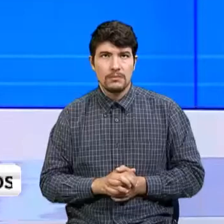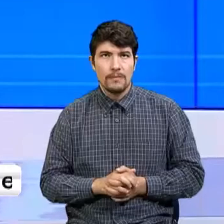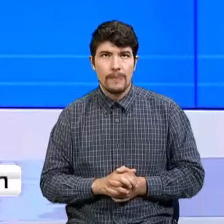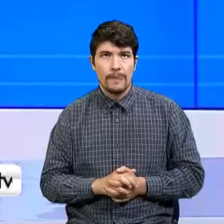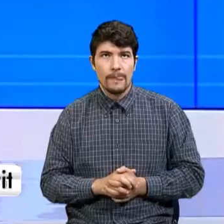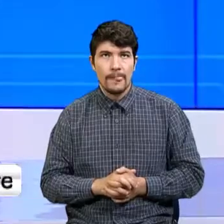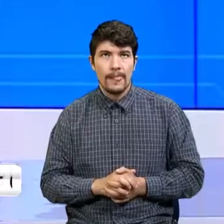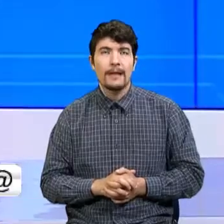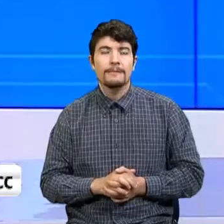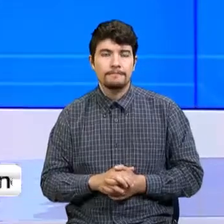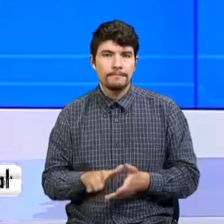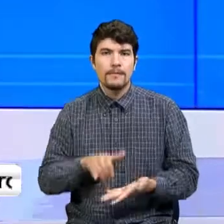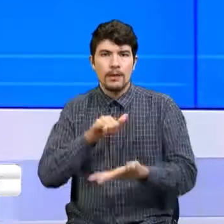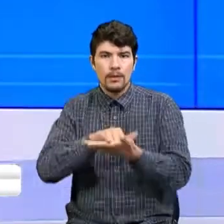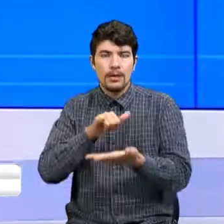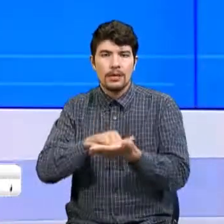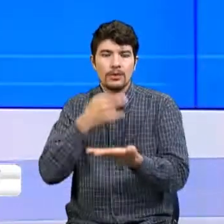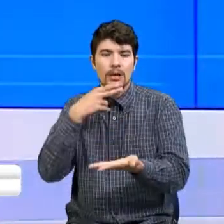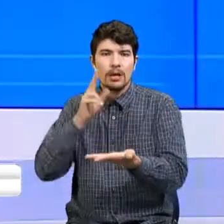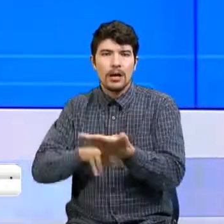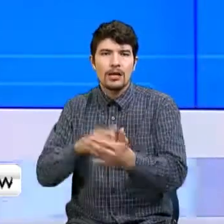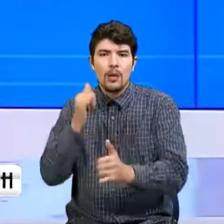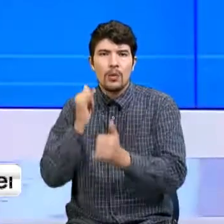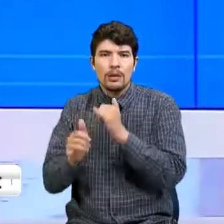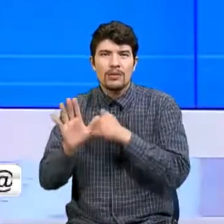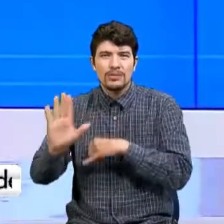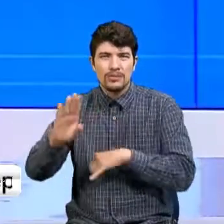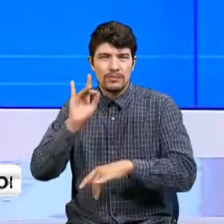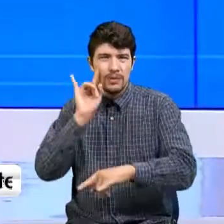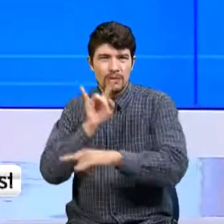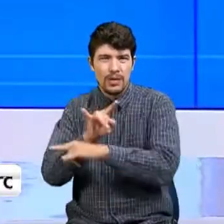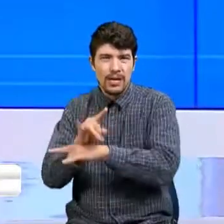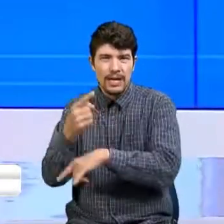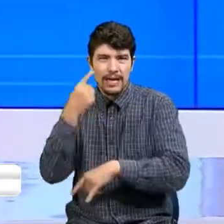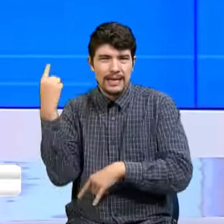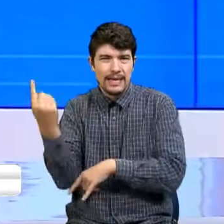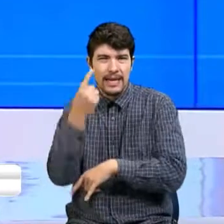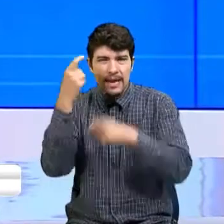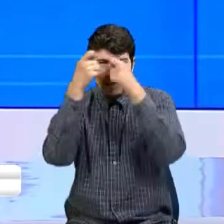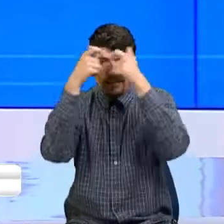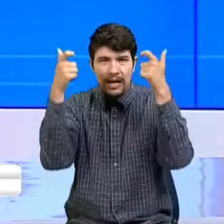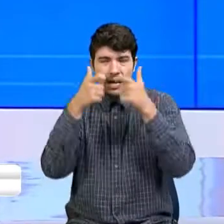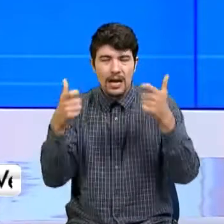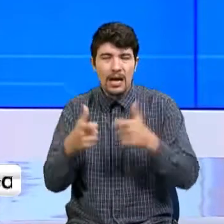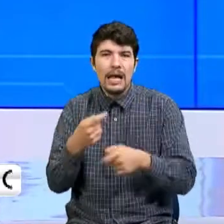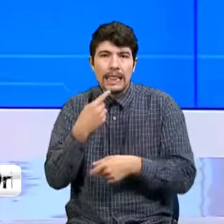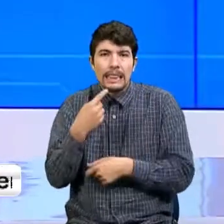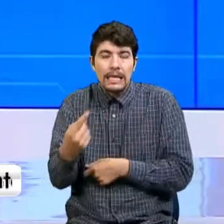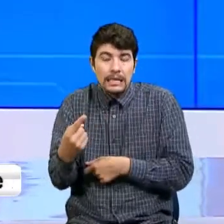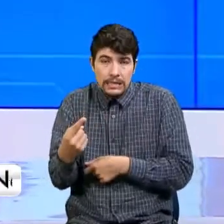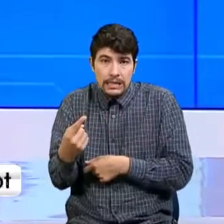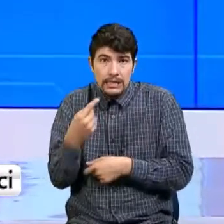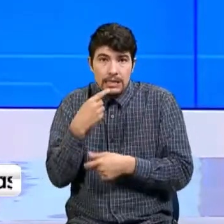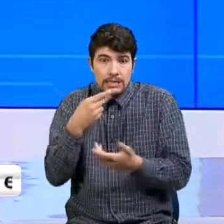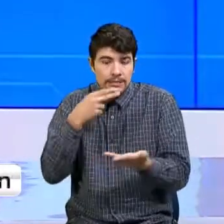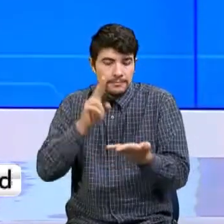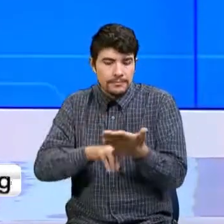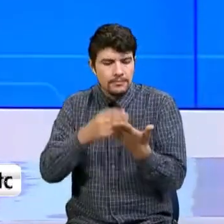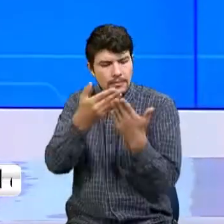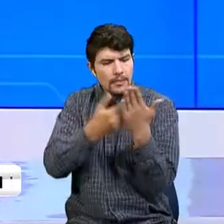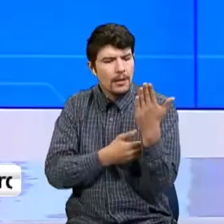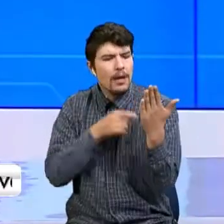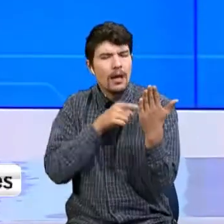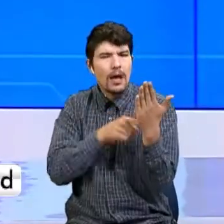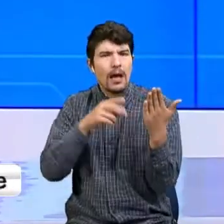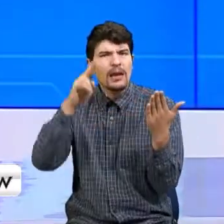bueno y precisamente una carta de última hora fue enviada por la procuraduría general de la nación la cual estaba hablando del motivo del